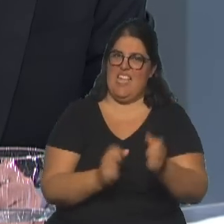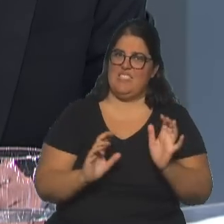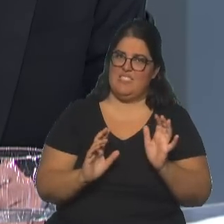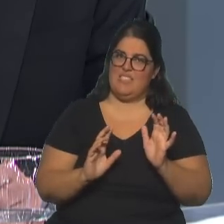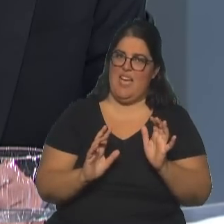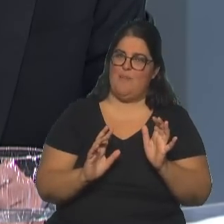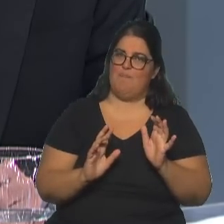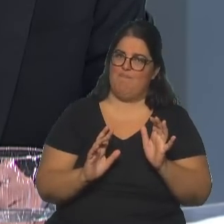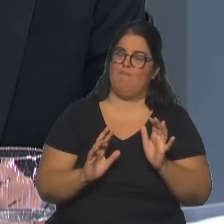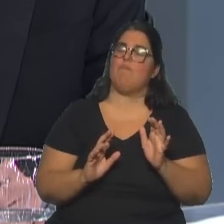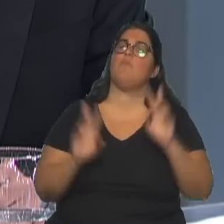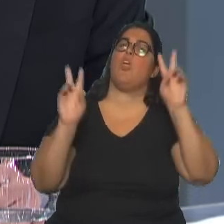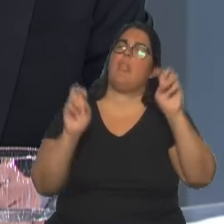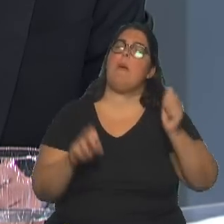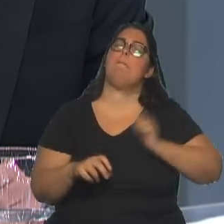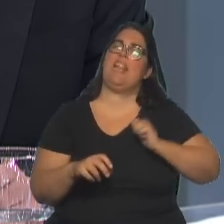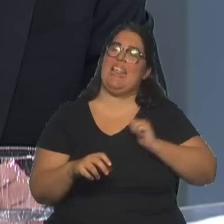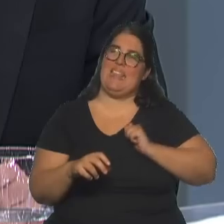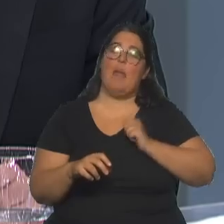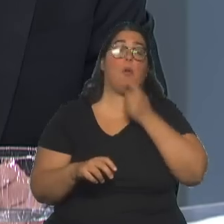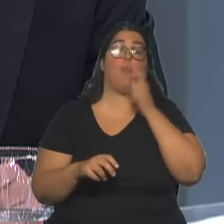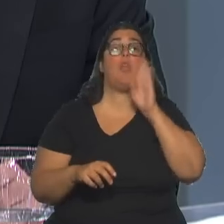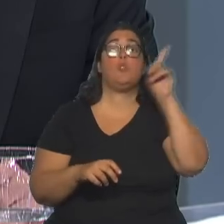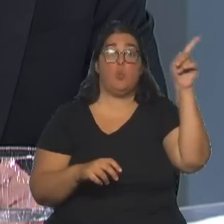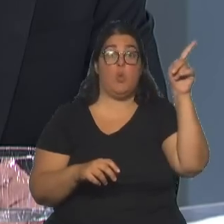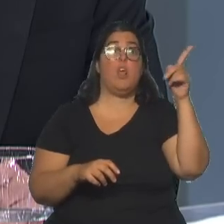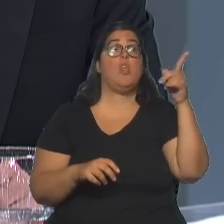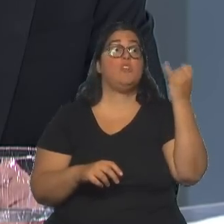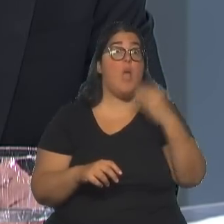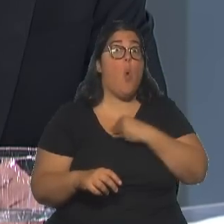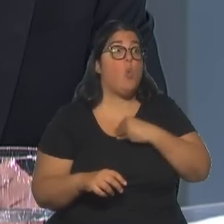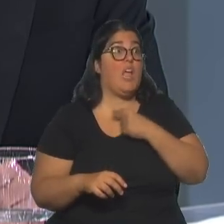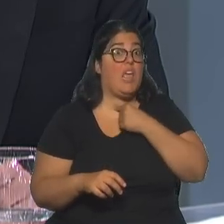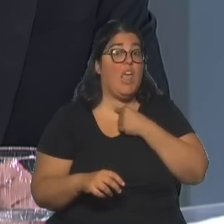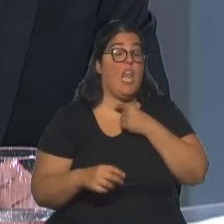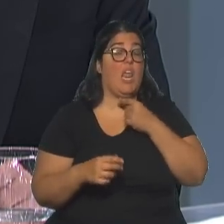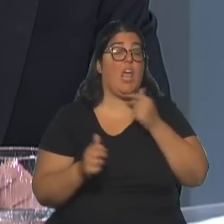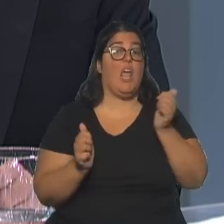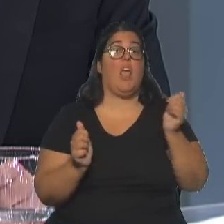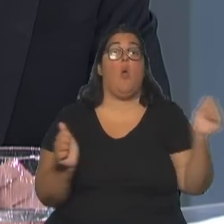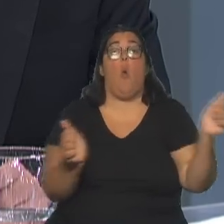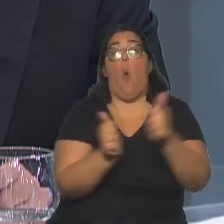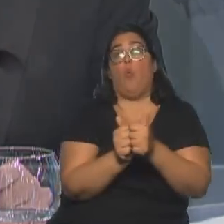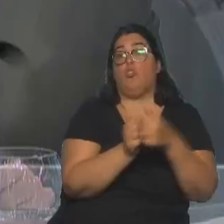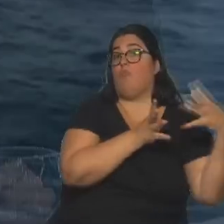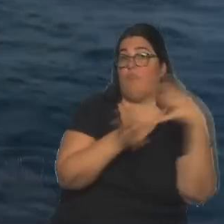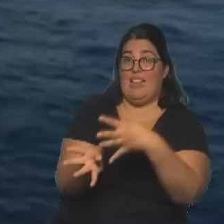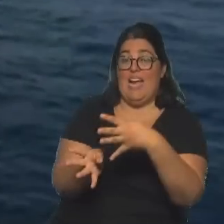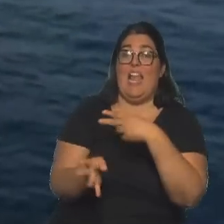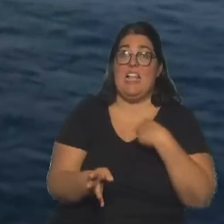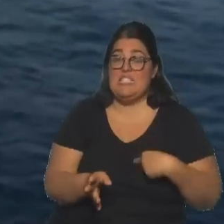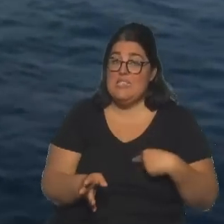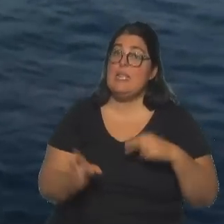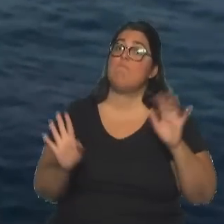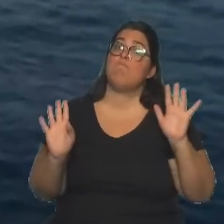tanto, lo militar, si es que Estados Unidos tiene la voluntad de enfrentarse con China, quien podría,